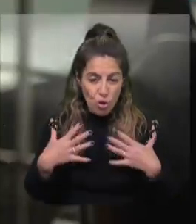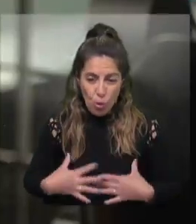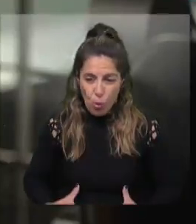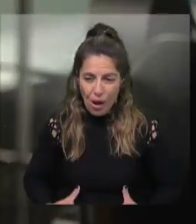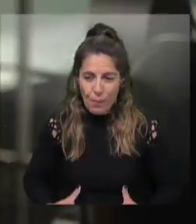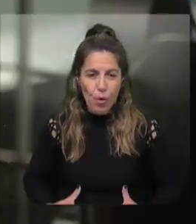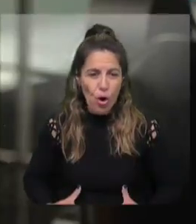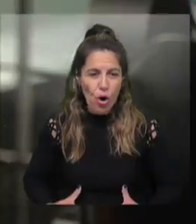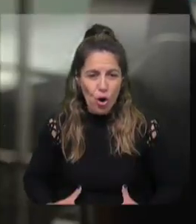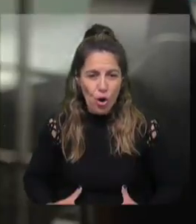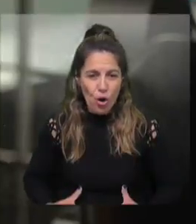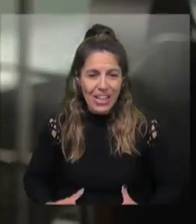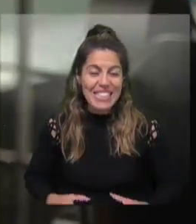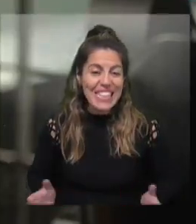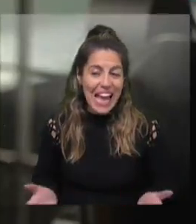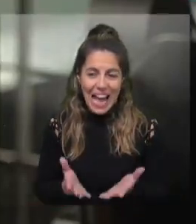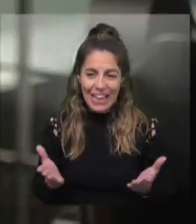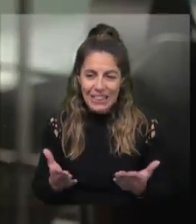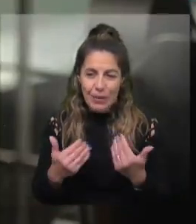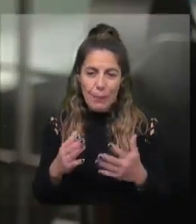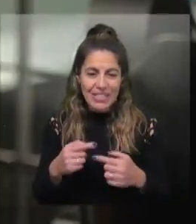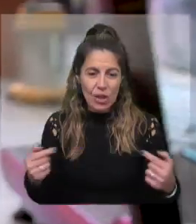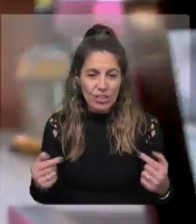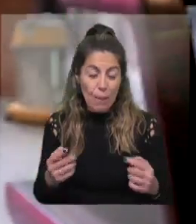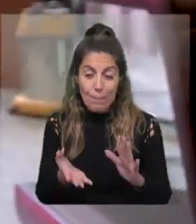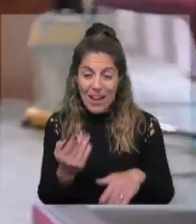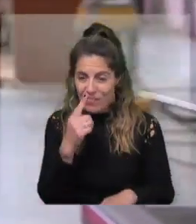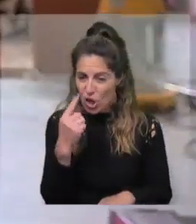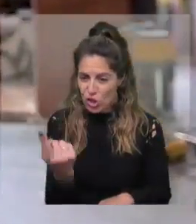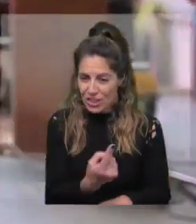procesos fisiológicos se activan y empiezan a ocurrir a una mayor velocidad.